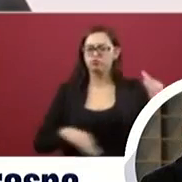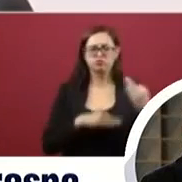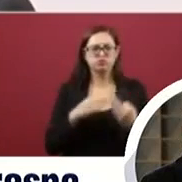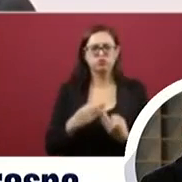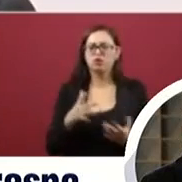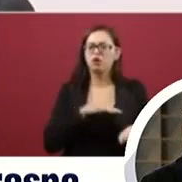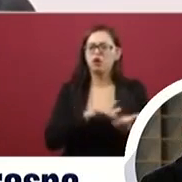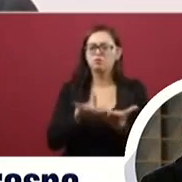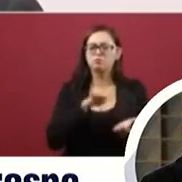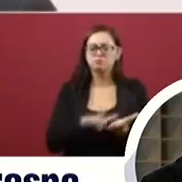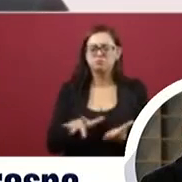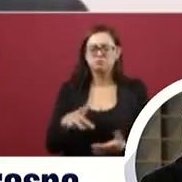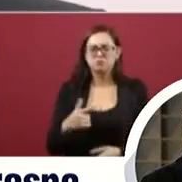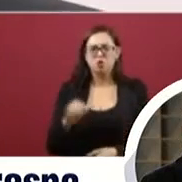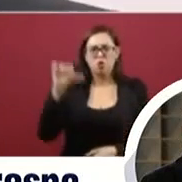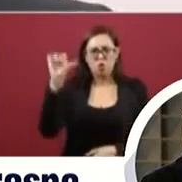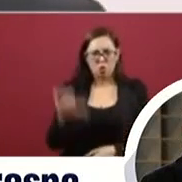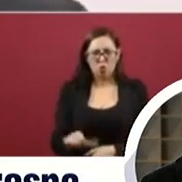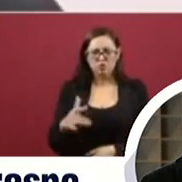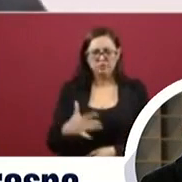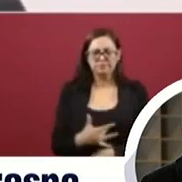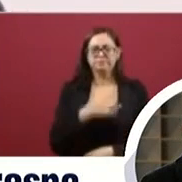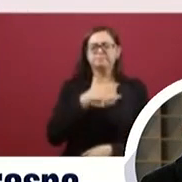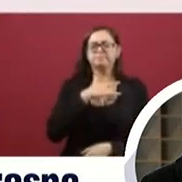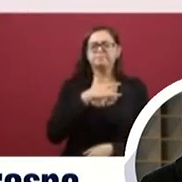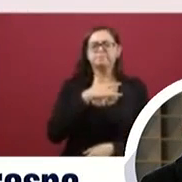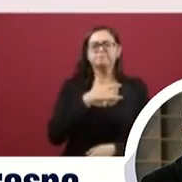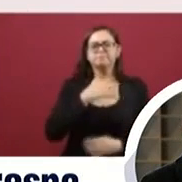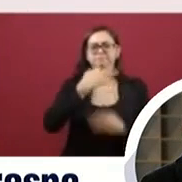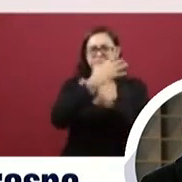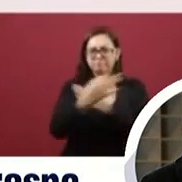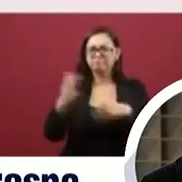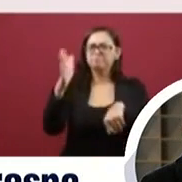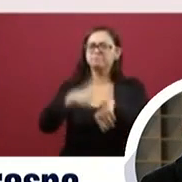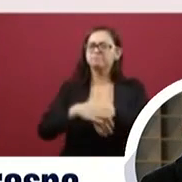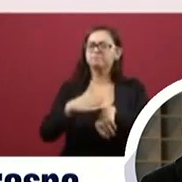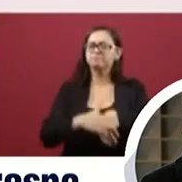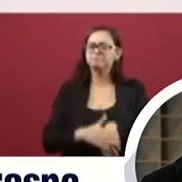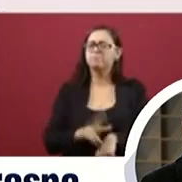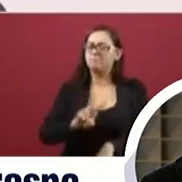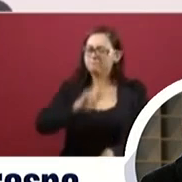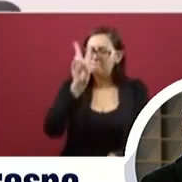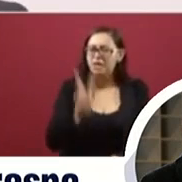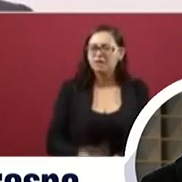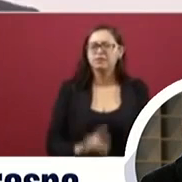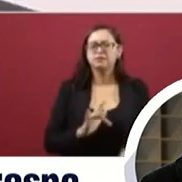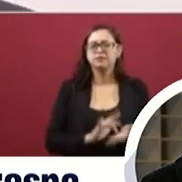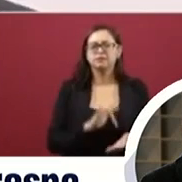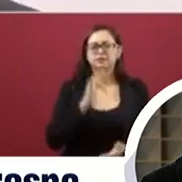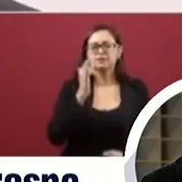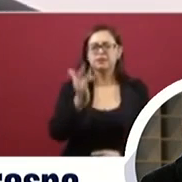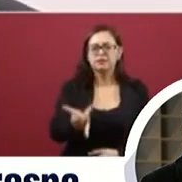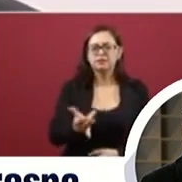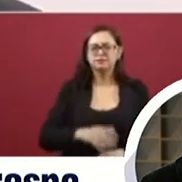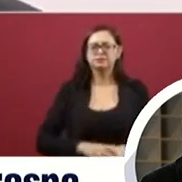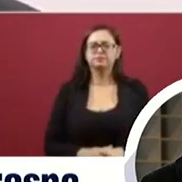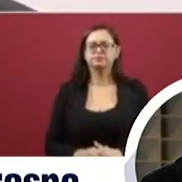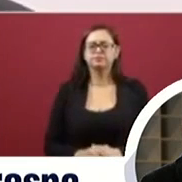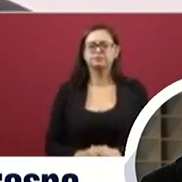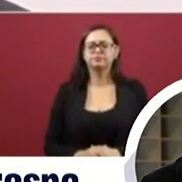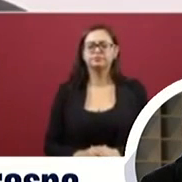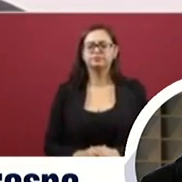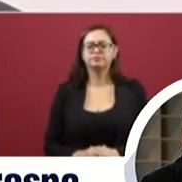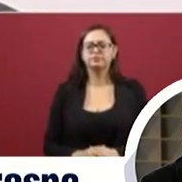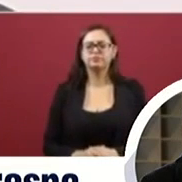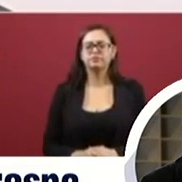mil empleos, y se perdieron ya, y esos ya no se van a recuperar pronto, digamos, ni de manera inmediata. ¿Por qué?